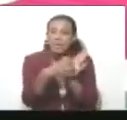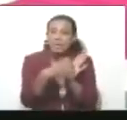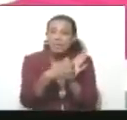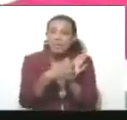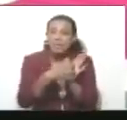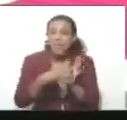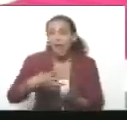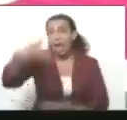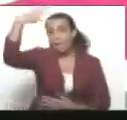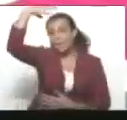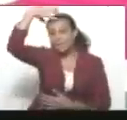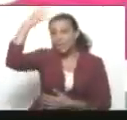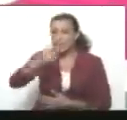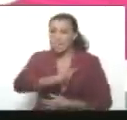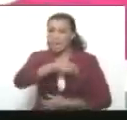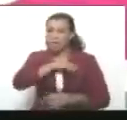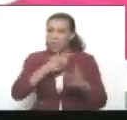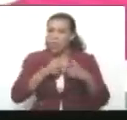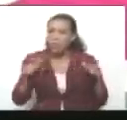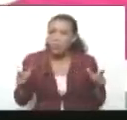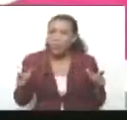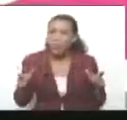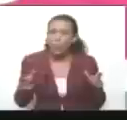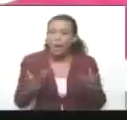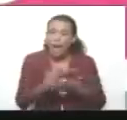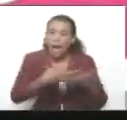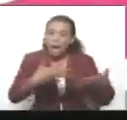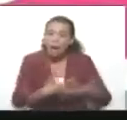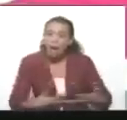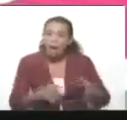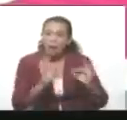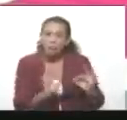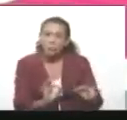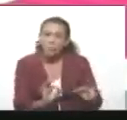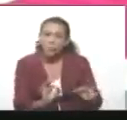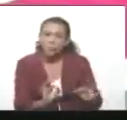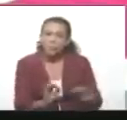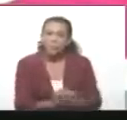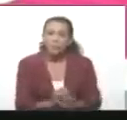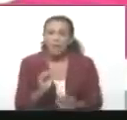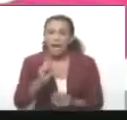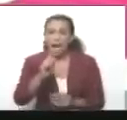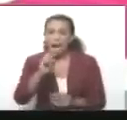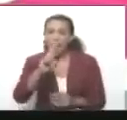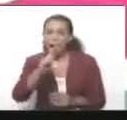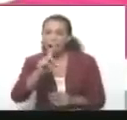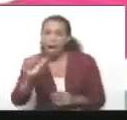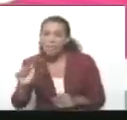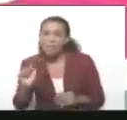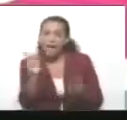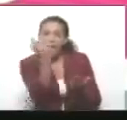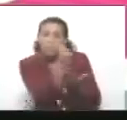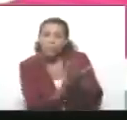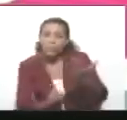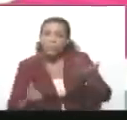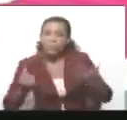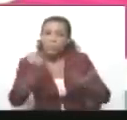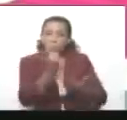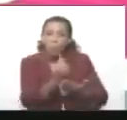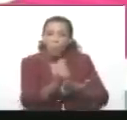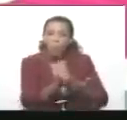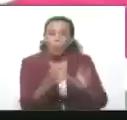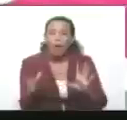Venezuela que está en la carta cuatro del Atlas geográfico histórico de la República de